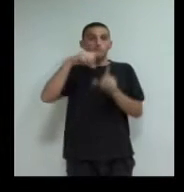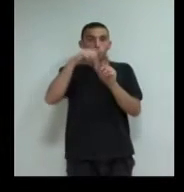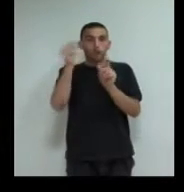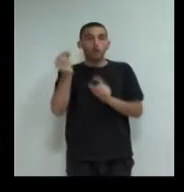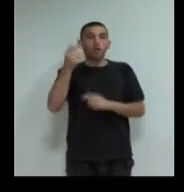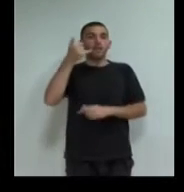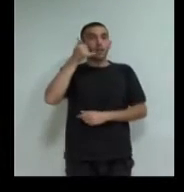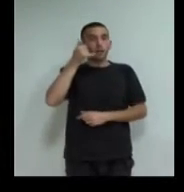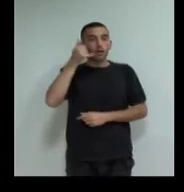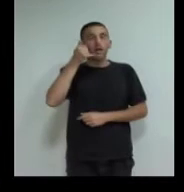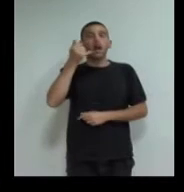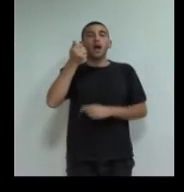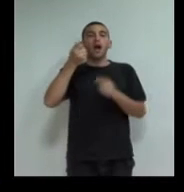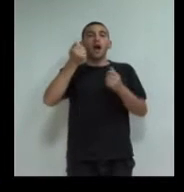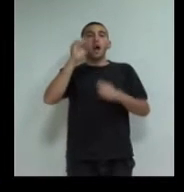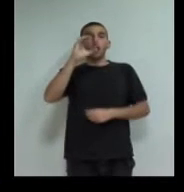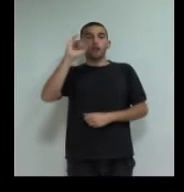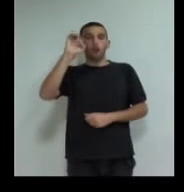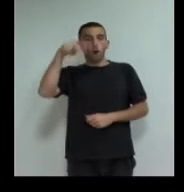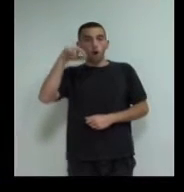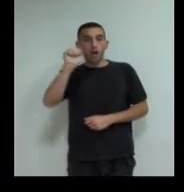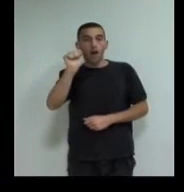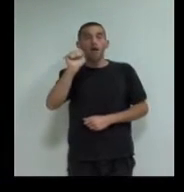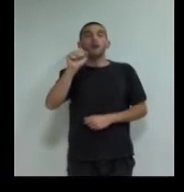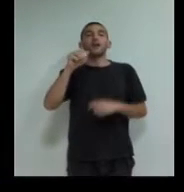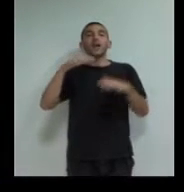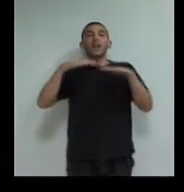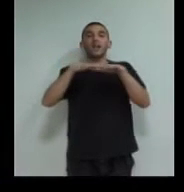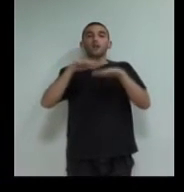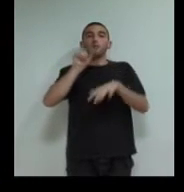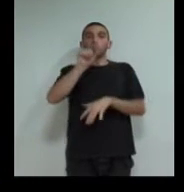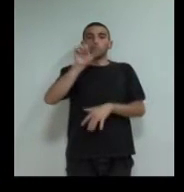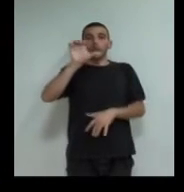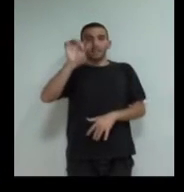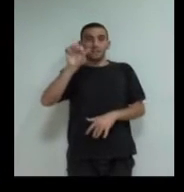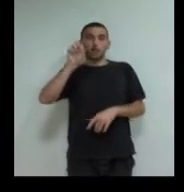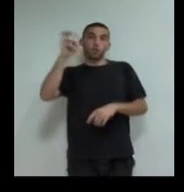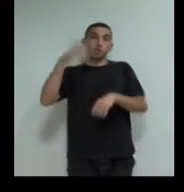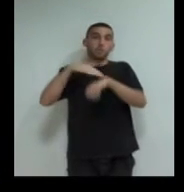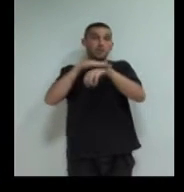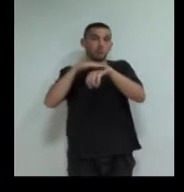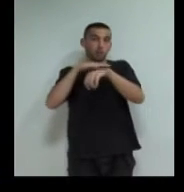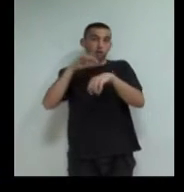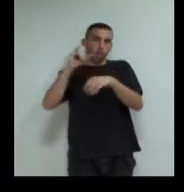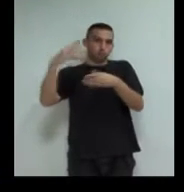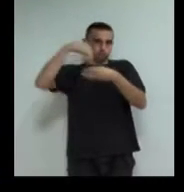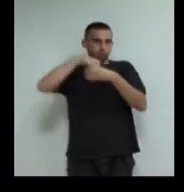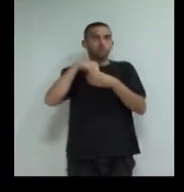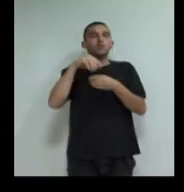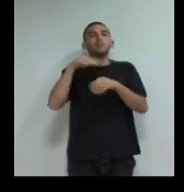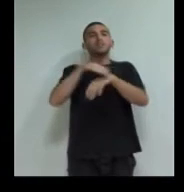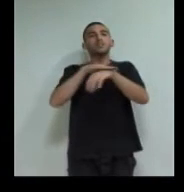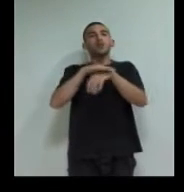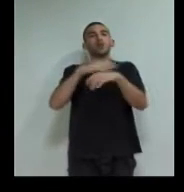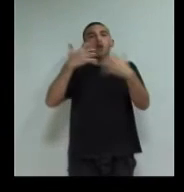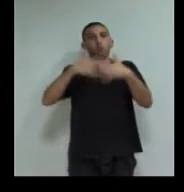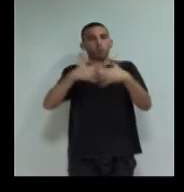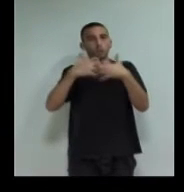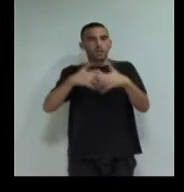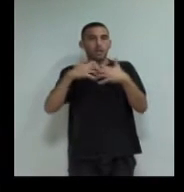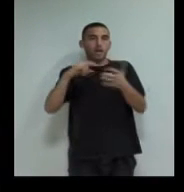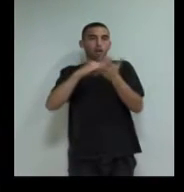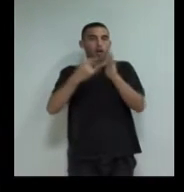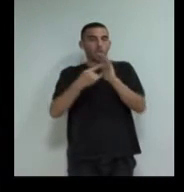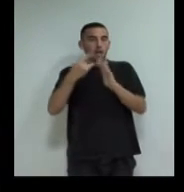a Acciona, a Red.es, que es el otro ministerio que está aquí representado, que es Ministerio de Industria, Energía y Turismo,